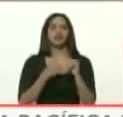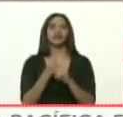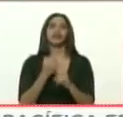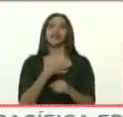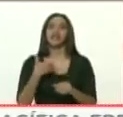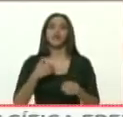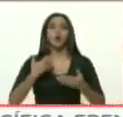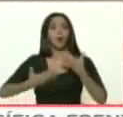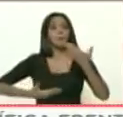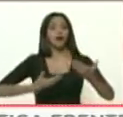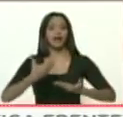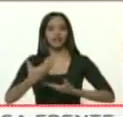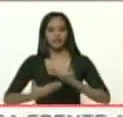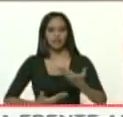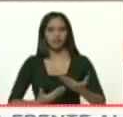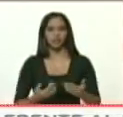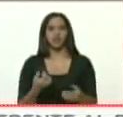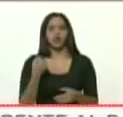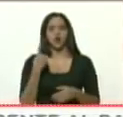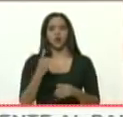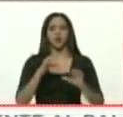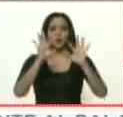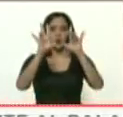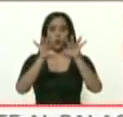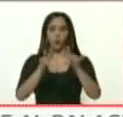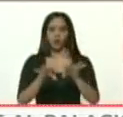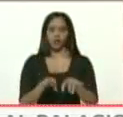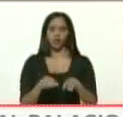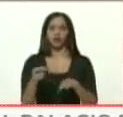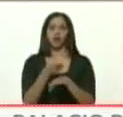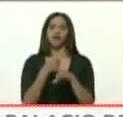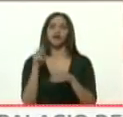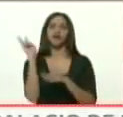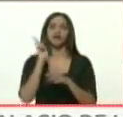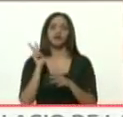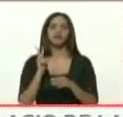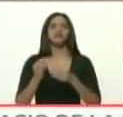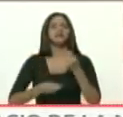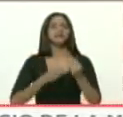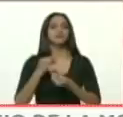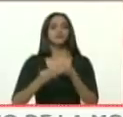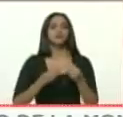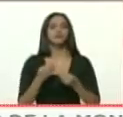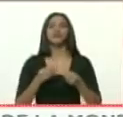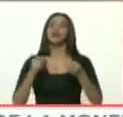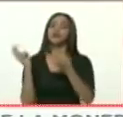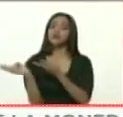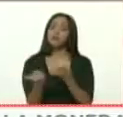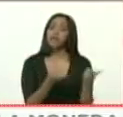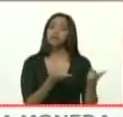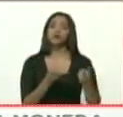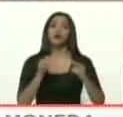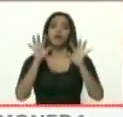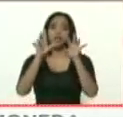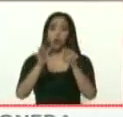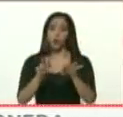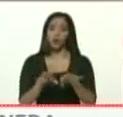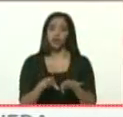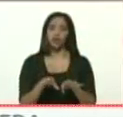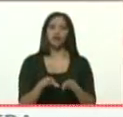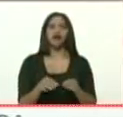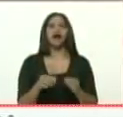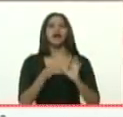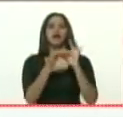señor ministro Néstor Reverol, un comunicado que el gobierno de Venezuela ha hecho y ha hecho una invitación mediante este comunicado a la